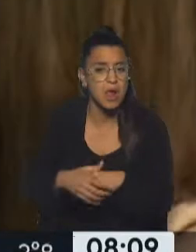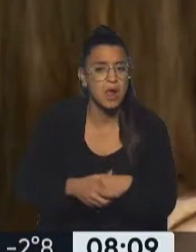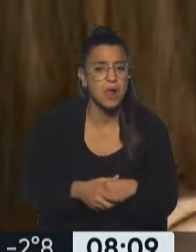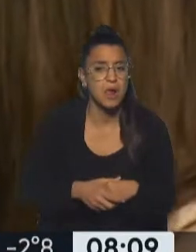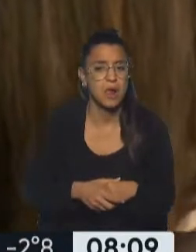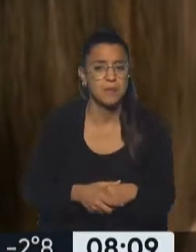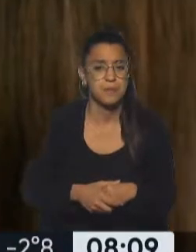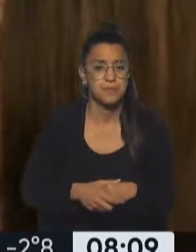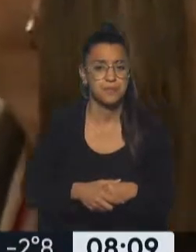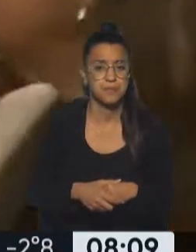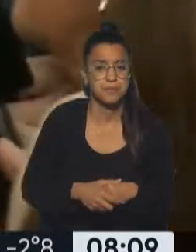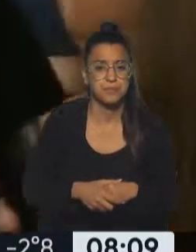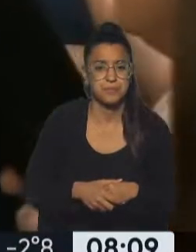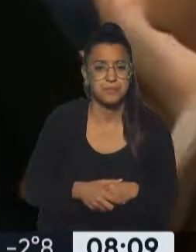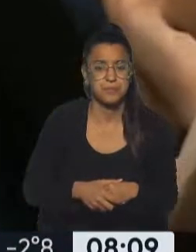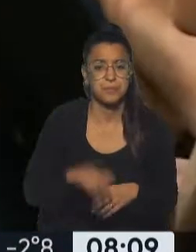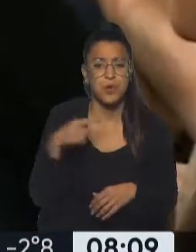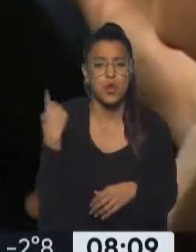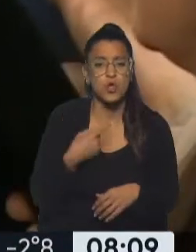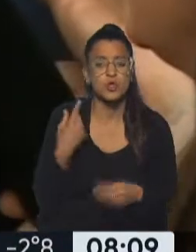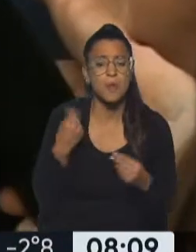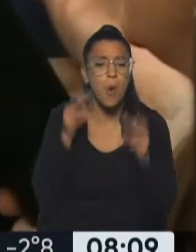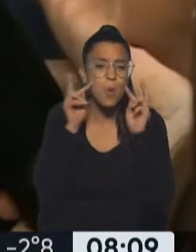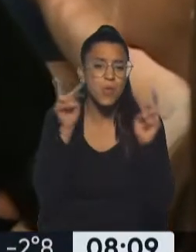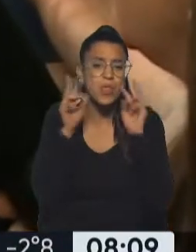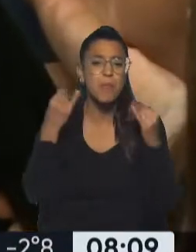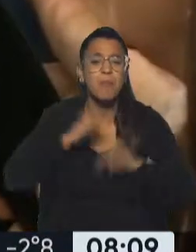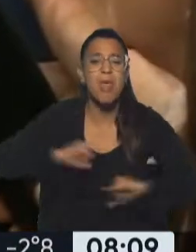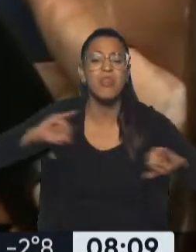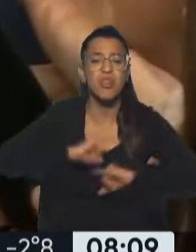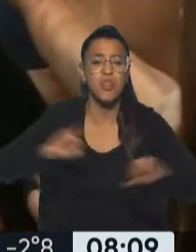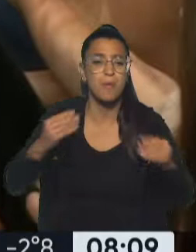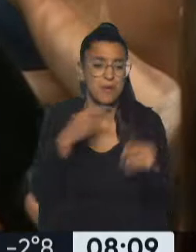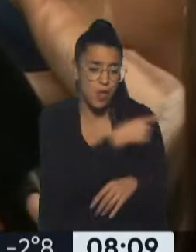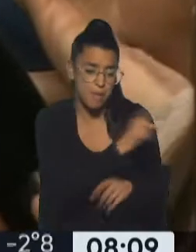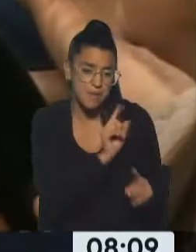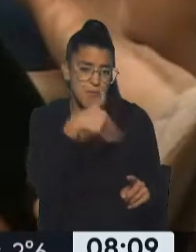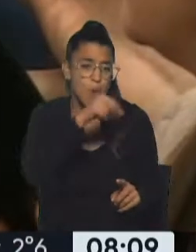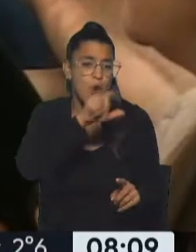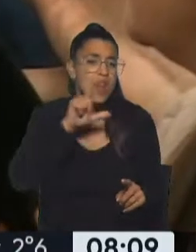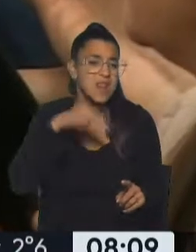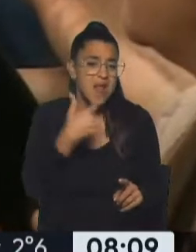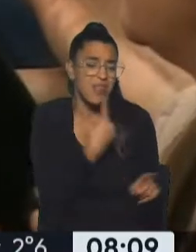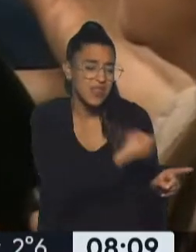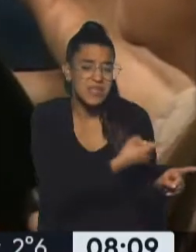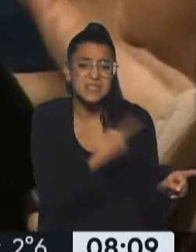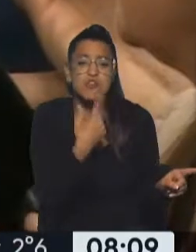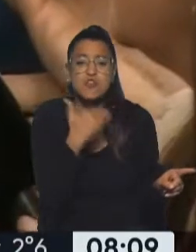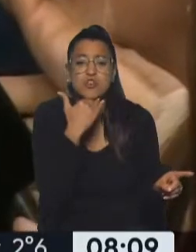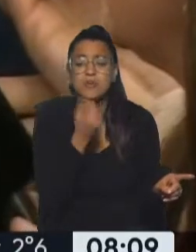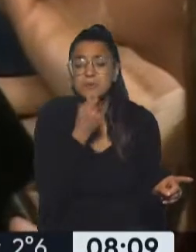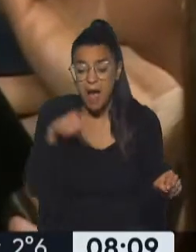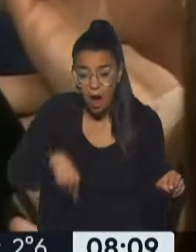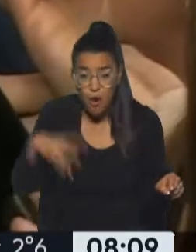ella sabía lo que iba a hacer. Lo que nosotros estamos mirando es lo que dicen los medios. Y como decía el doctor Molina, no entendemos si está bajo